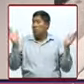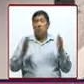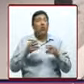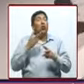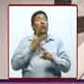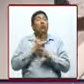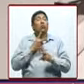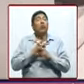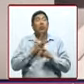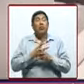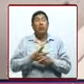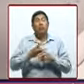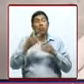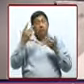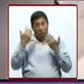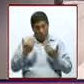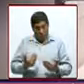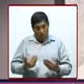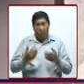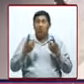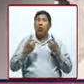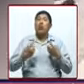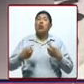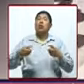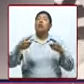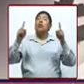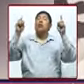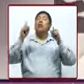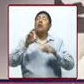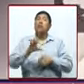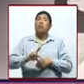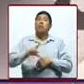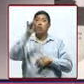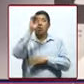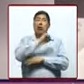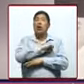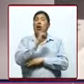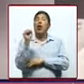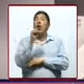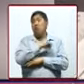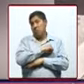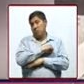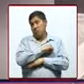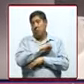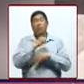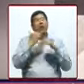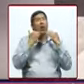le pertenece. Afortunadamente, en este caso, lograron hallar el vehículo. Y lo decimos una vez